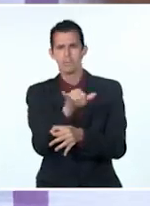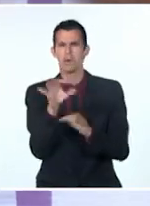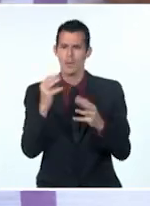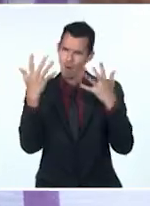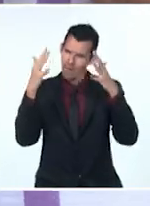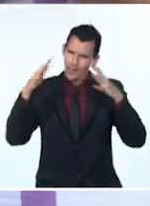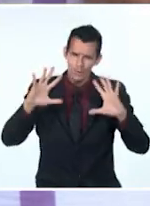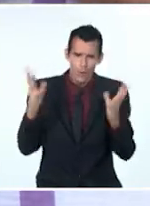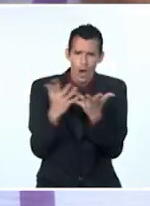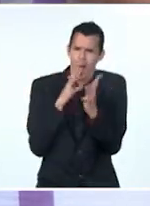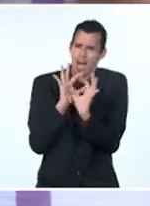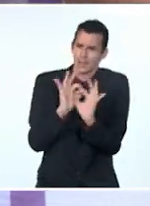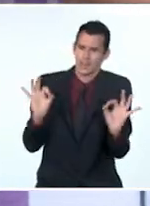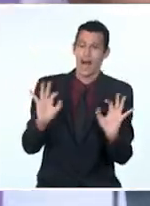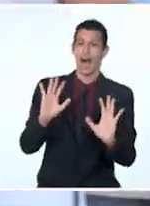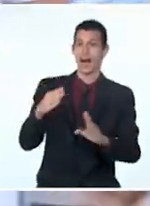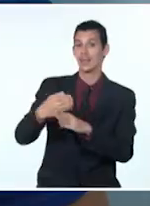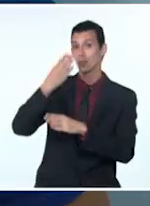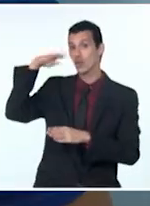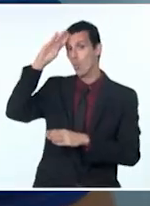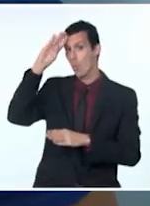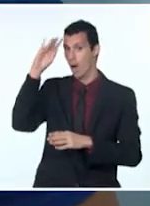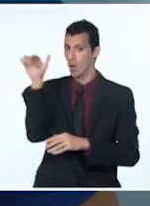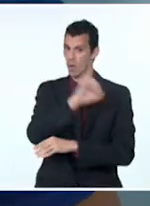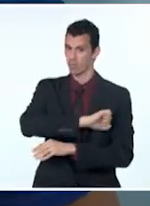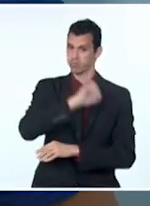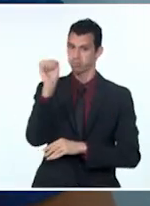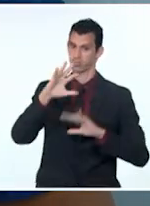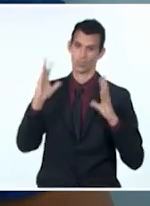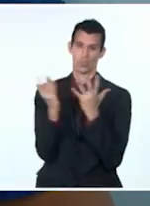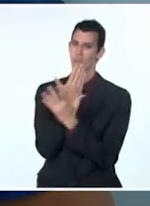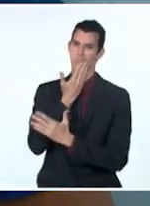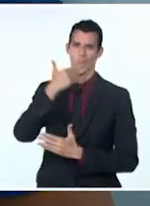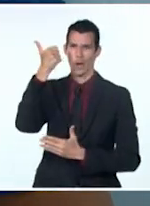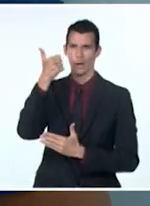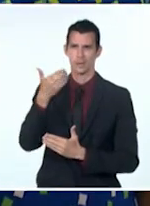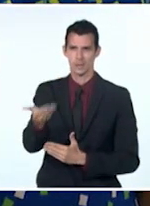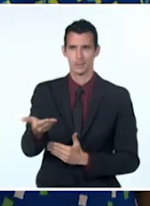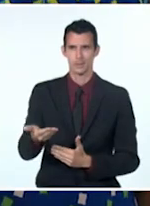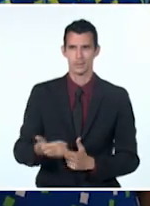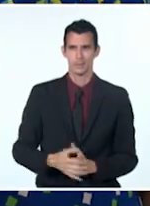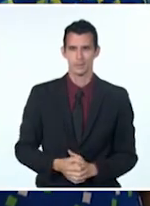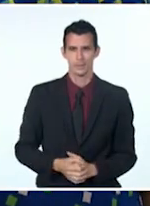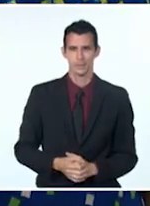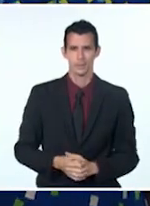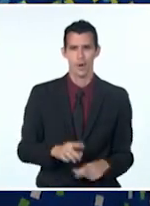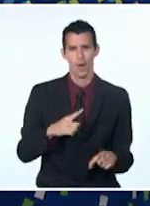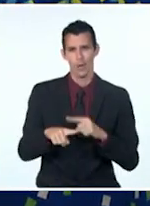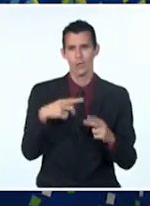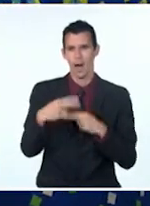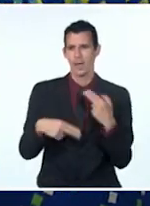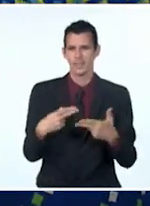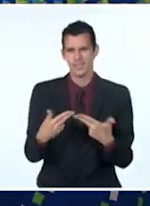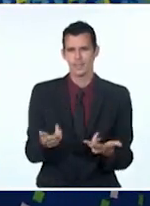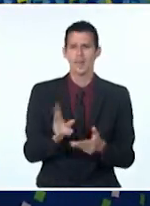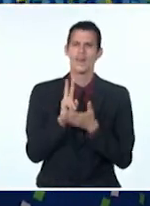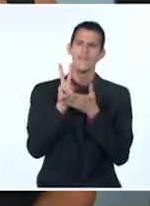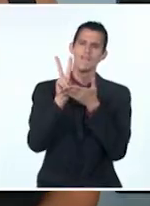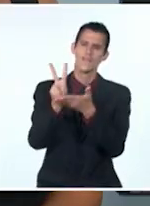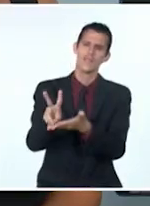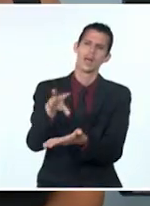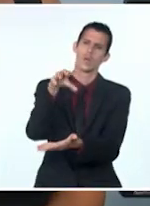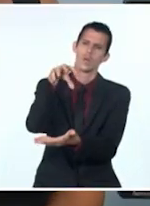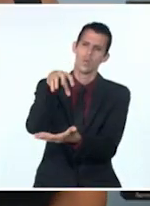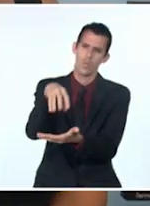fue seleccionada como provincia vanguardia. La jornada incluyó la visita a la estación de autoservicios digitales del Joven Club del Consejo Popular